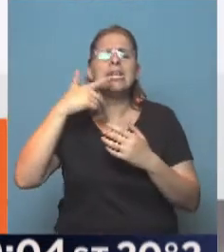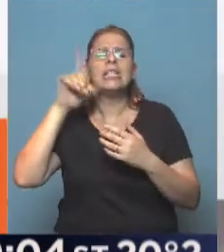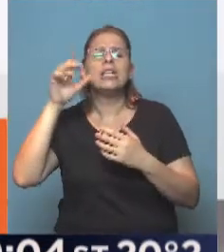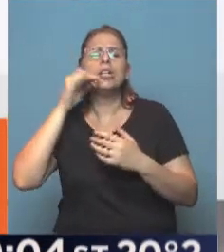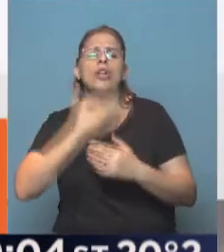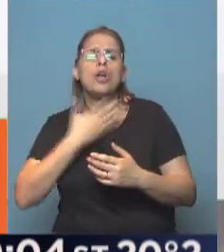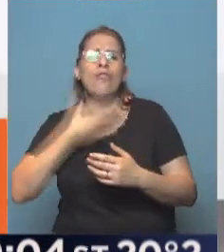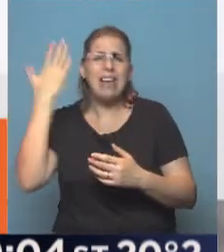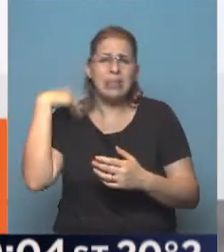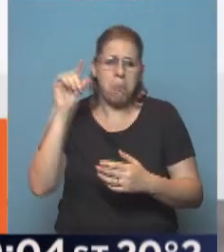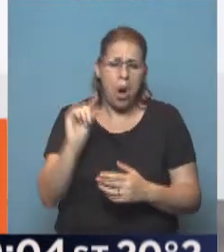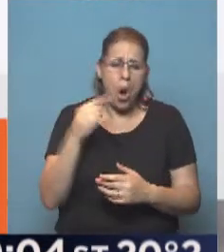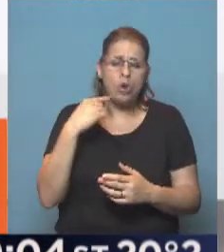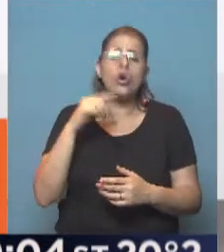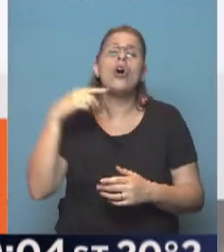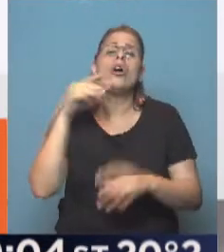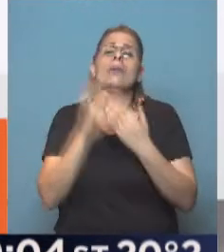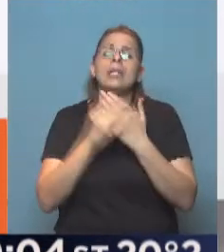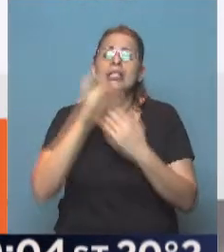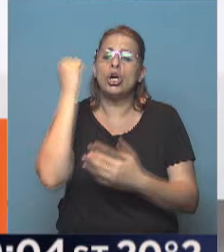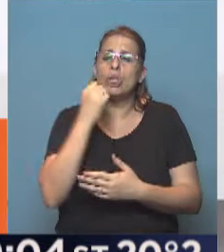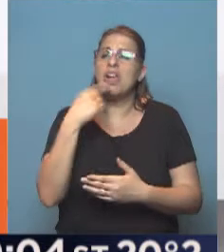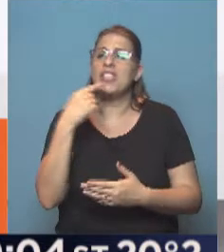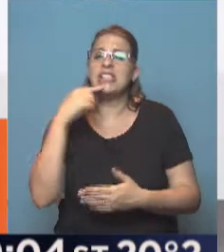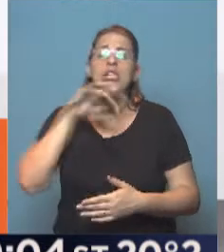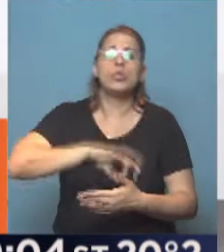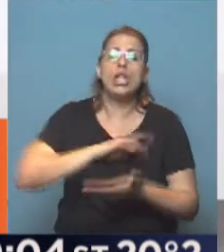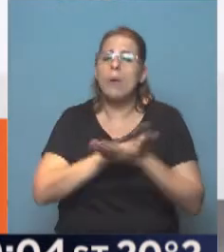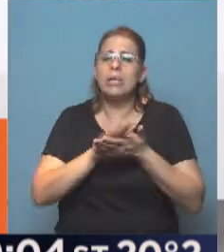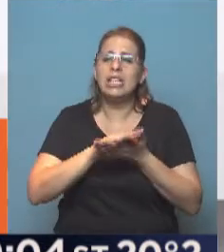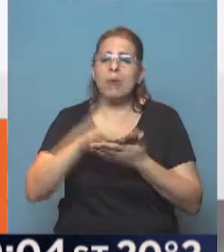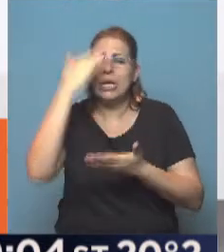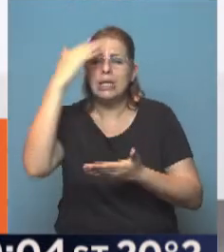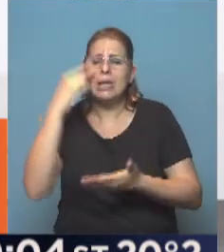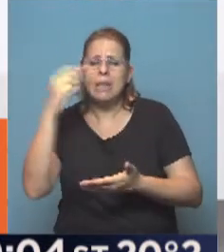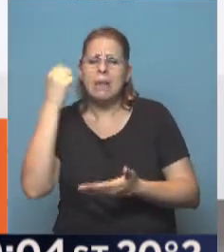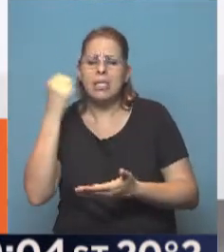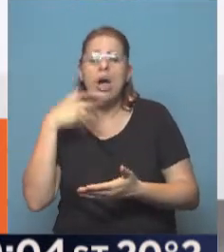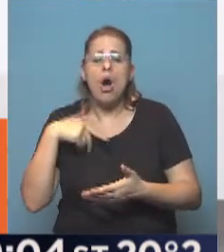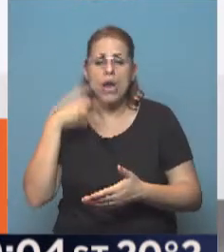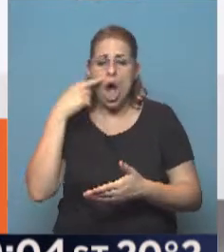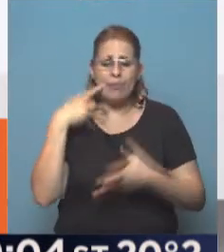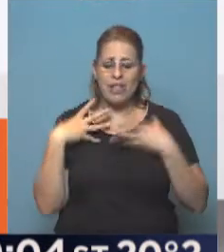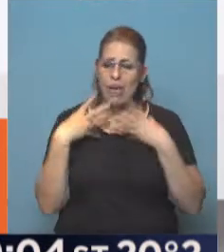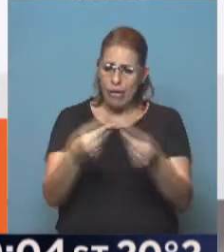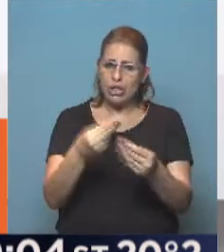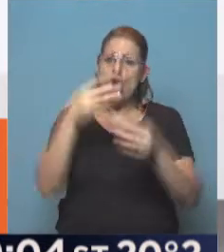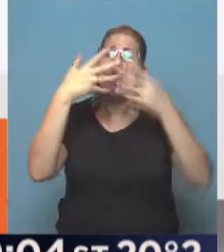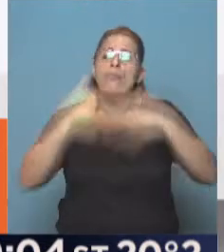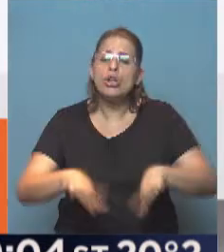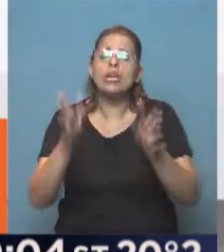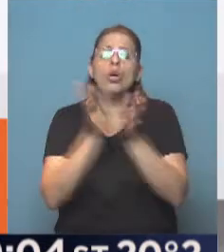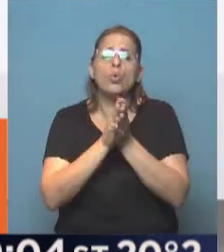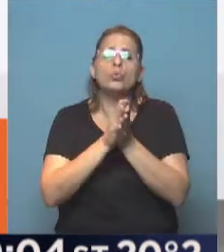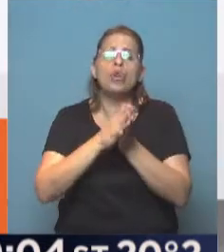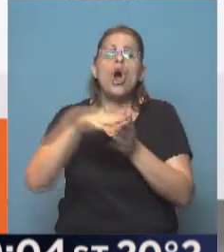nuestro ministro de Economía y que había mantenido el mínimo no imponible en 15.000 pesos, defender este proyecto en conjunto con Sergio